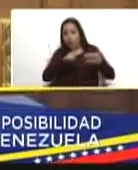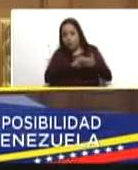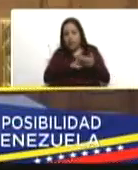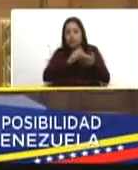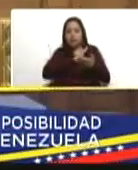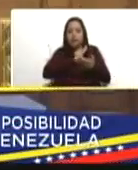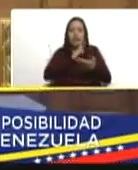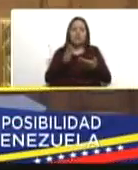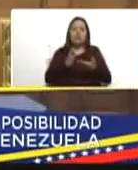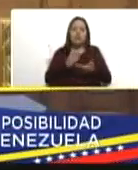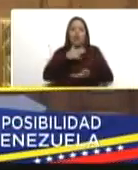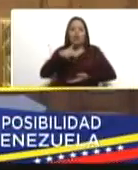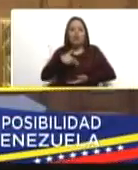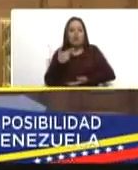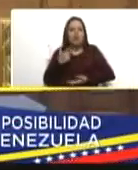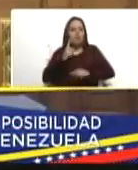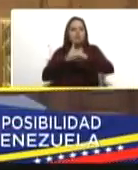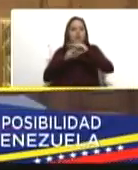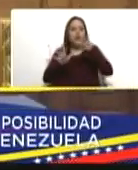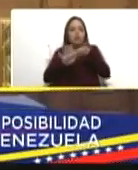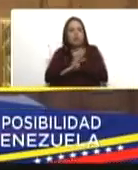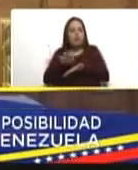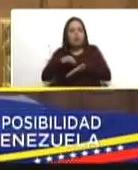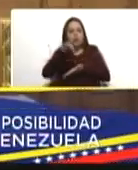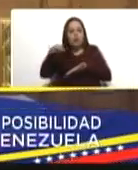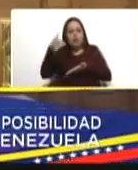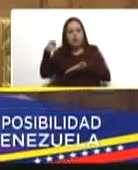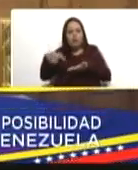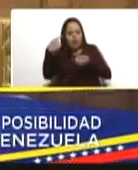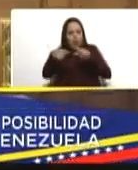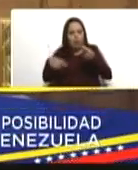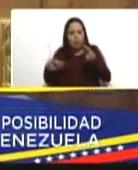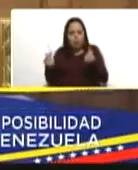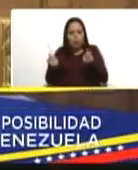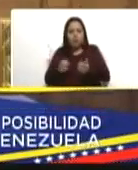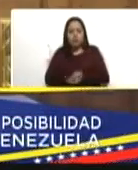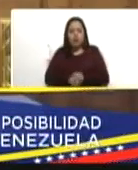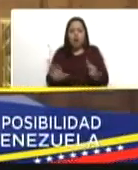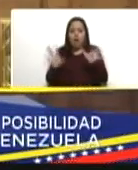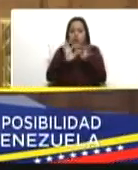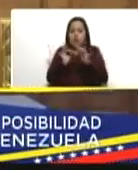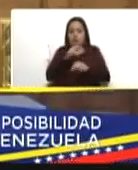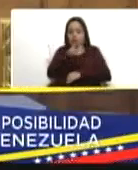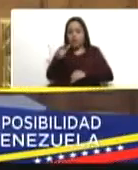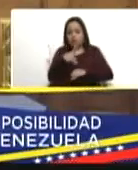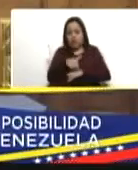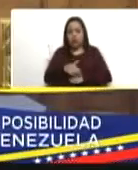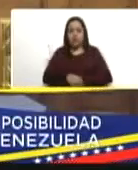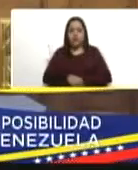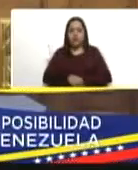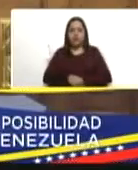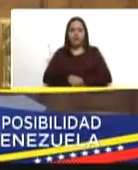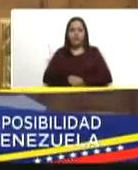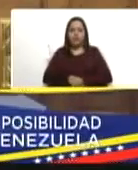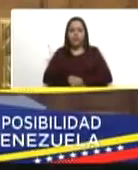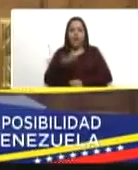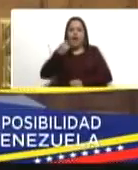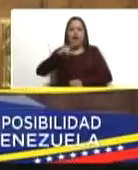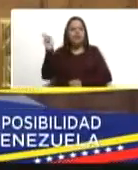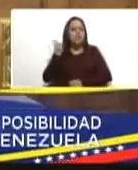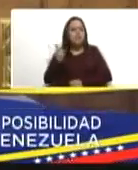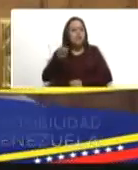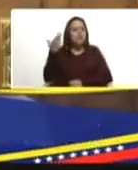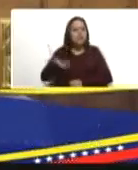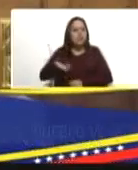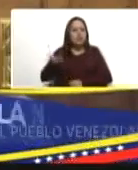y materiales la unidad nacional es una necesidad